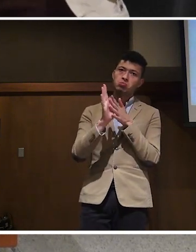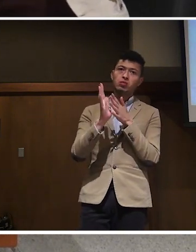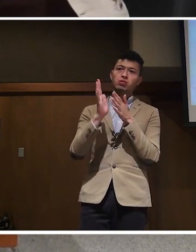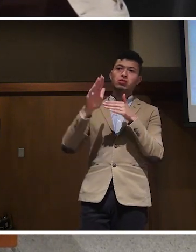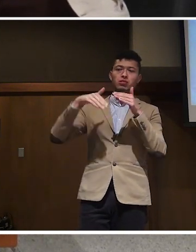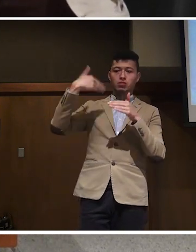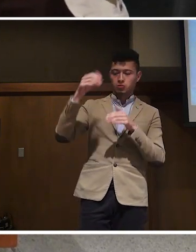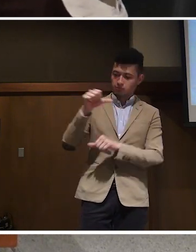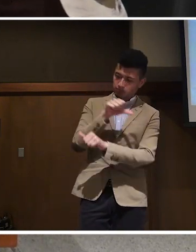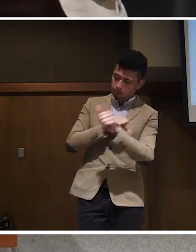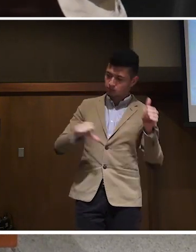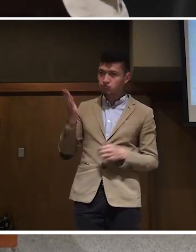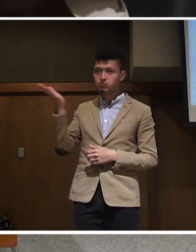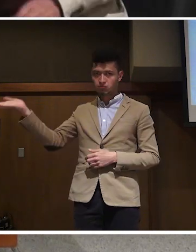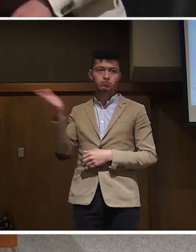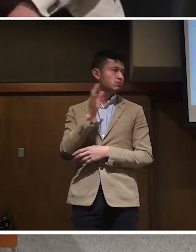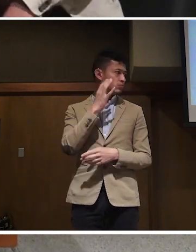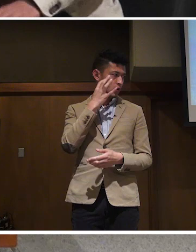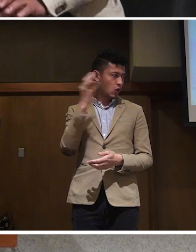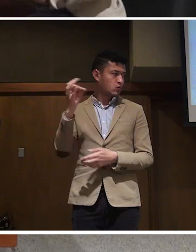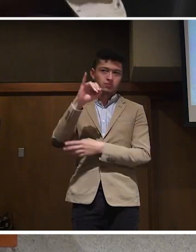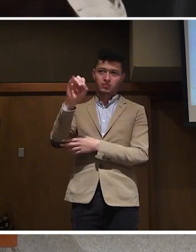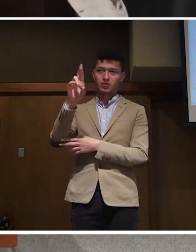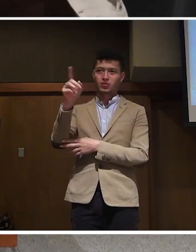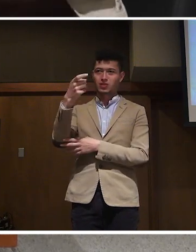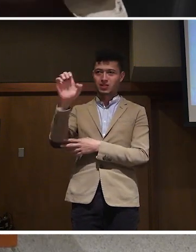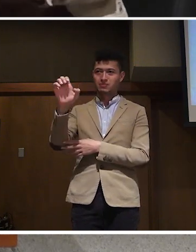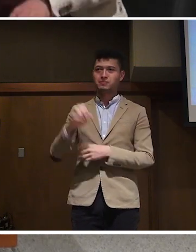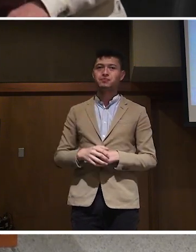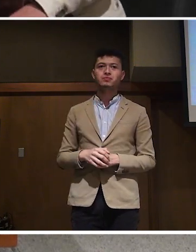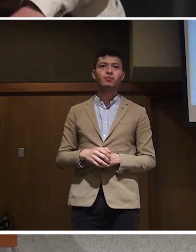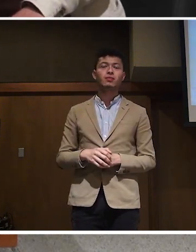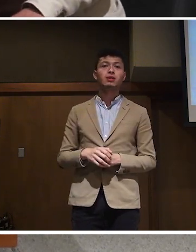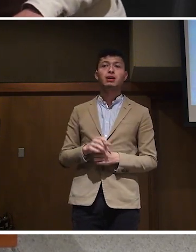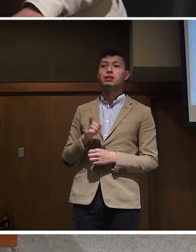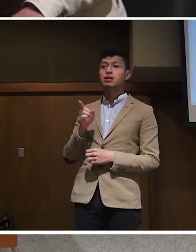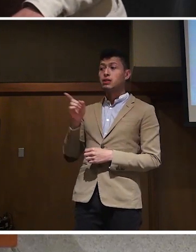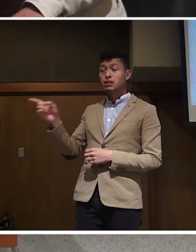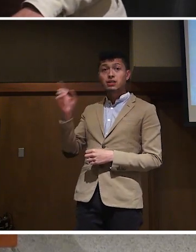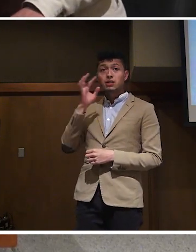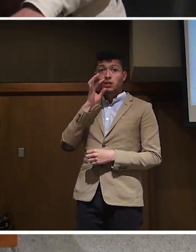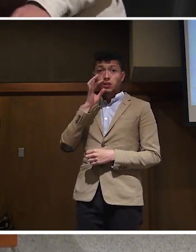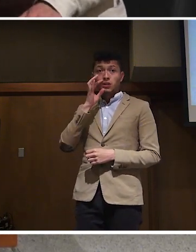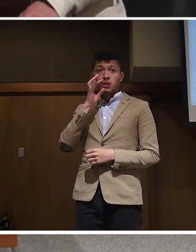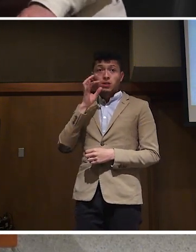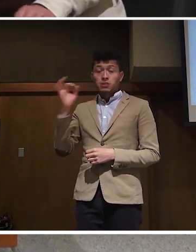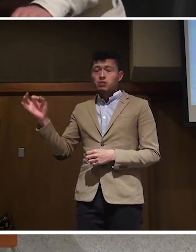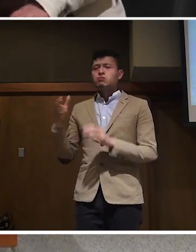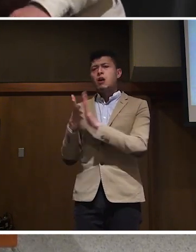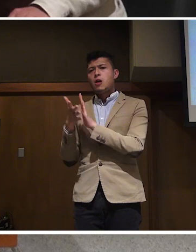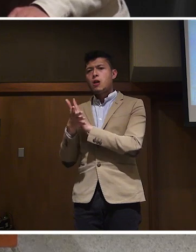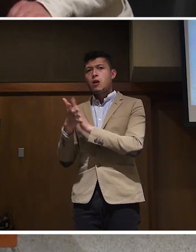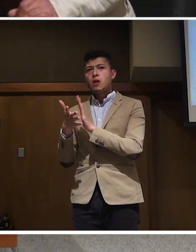palabra a Jorge Orlando. Tenemos la posibilidad de atender a preguntas